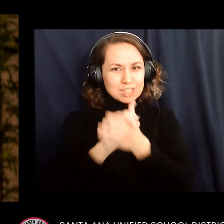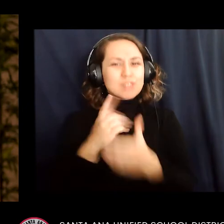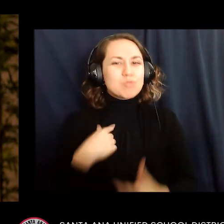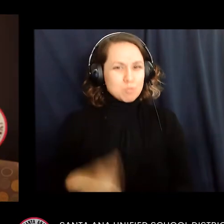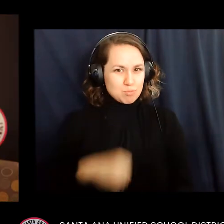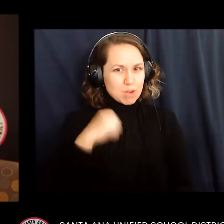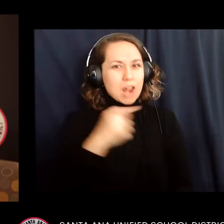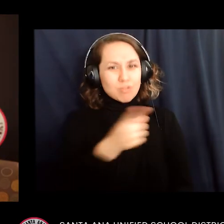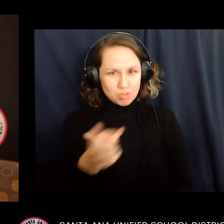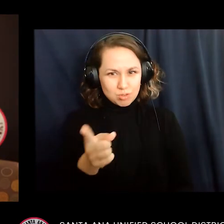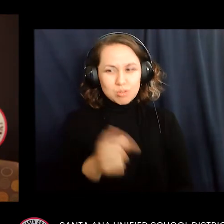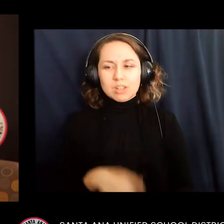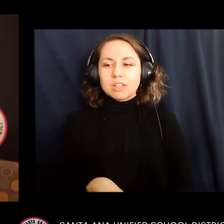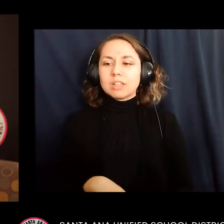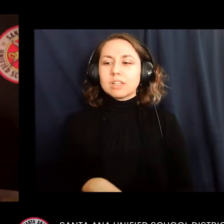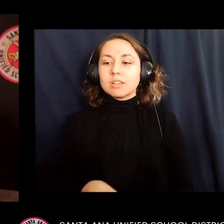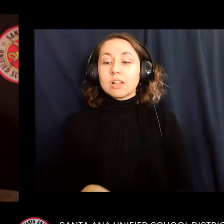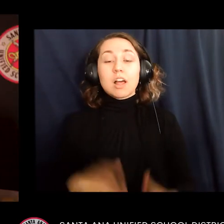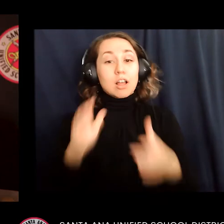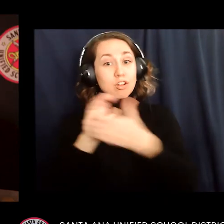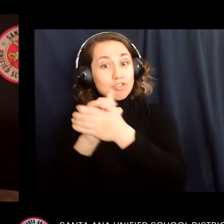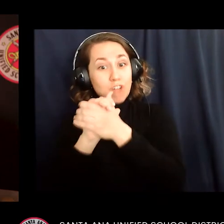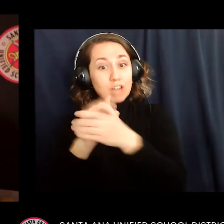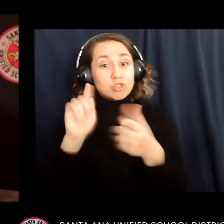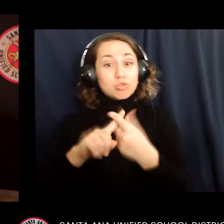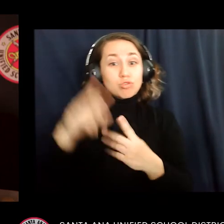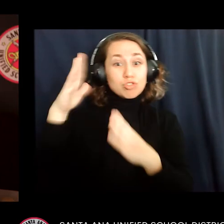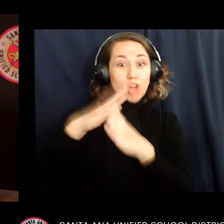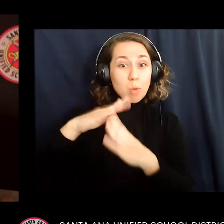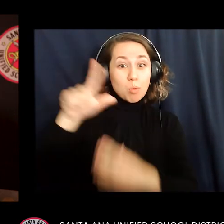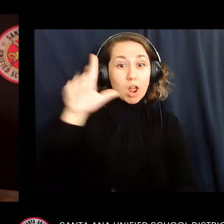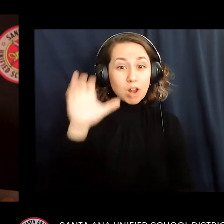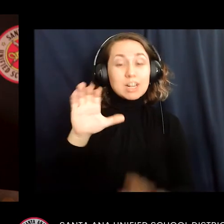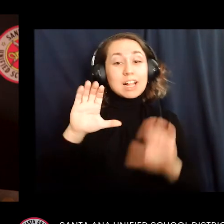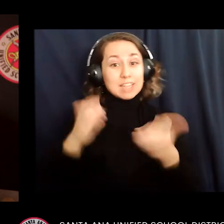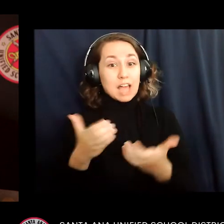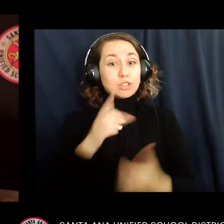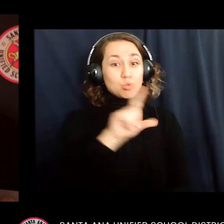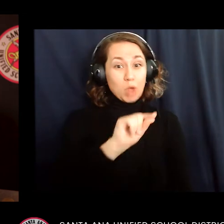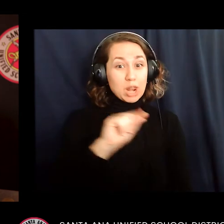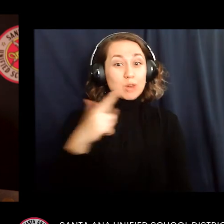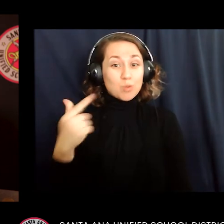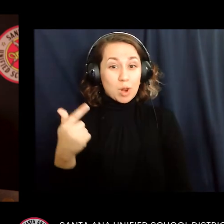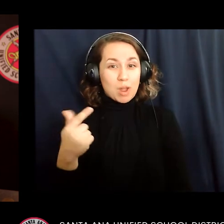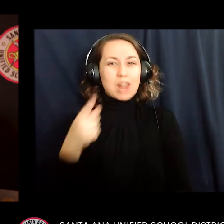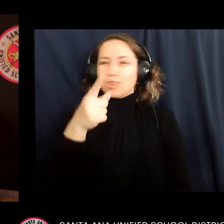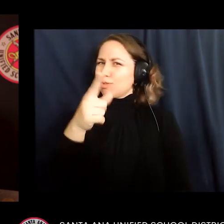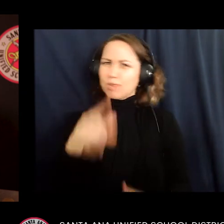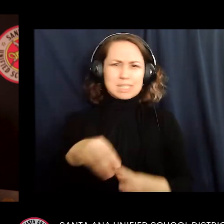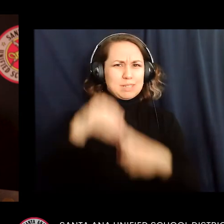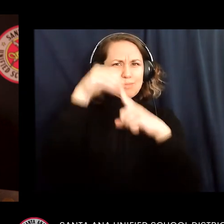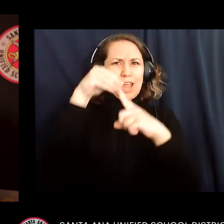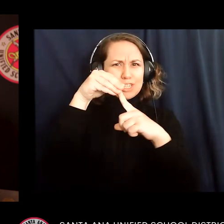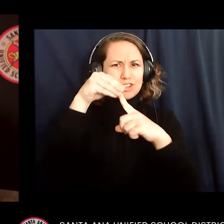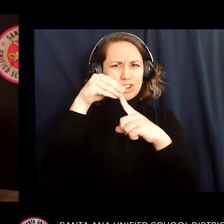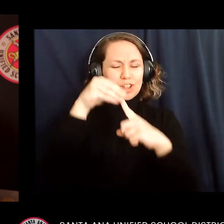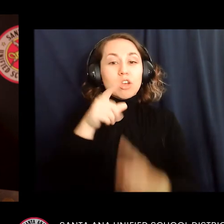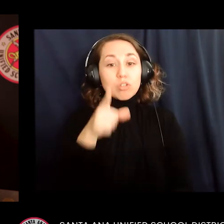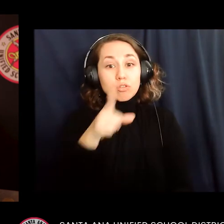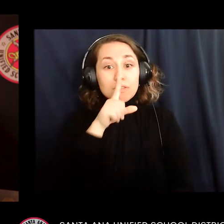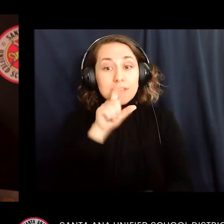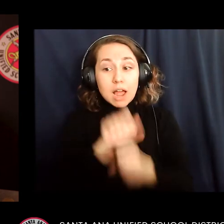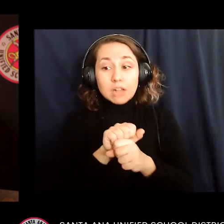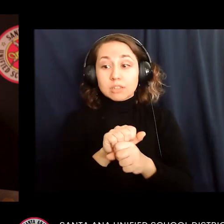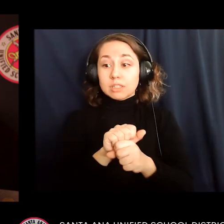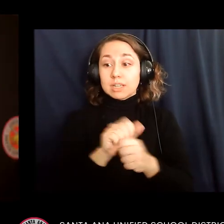Congratulations. We're very proud of you. Me emociona reconocer y honrar a los 100 mejores del Distrito de Santa Ana.